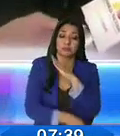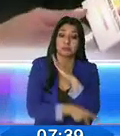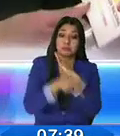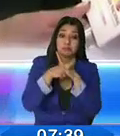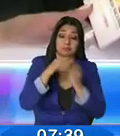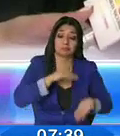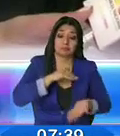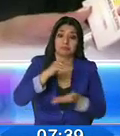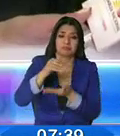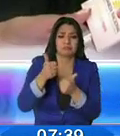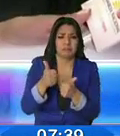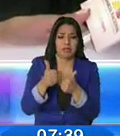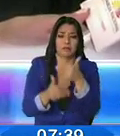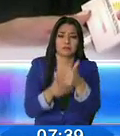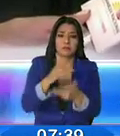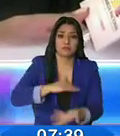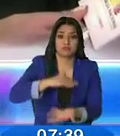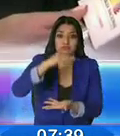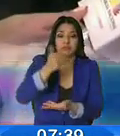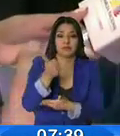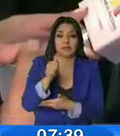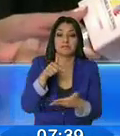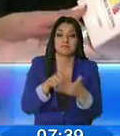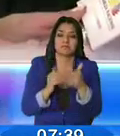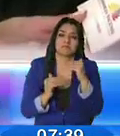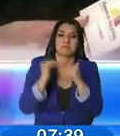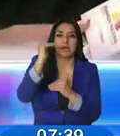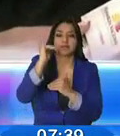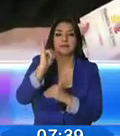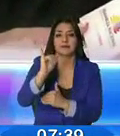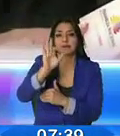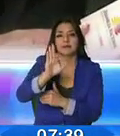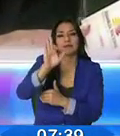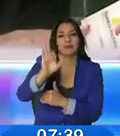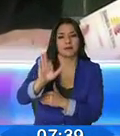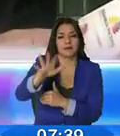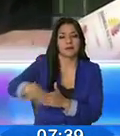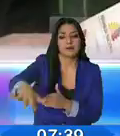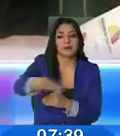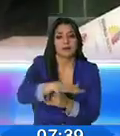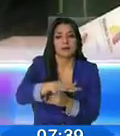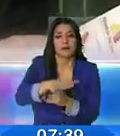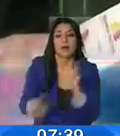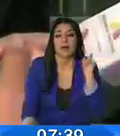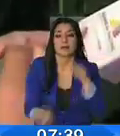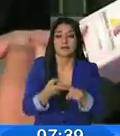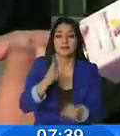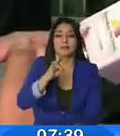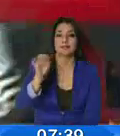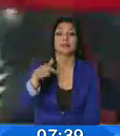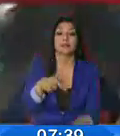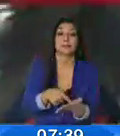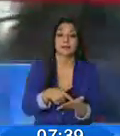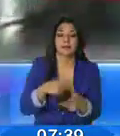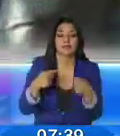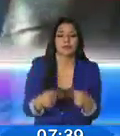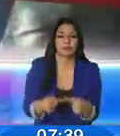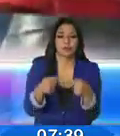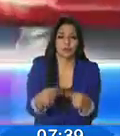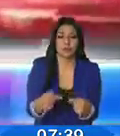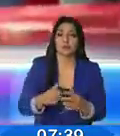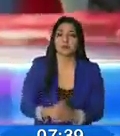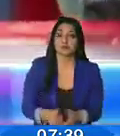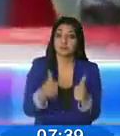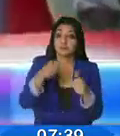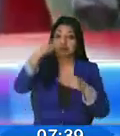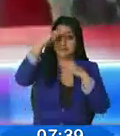próximos días vamos a incrementar alrededor de 10.000 barriles más en el ITT para pasar ya a los 70.000 barriles diarios. A esta buena noticia se